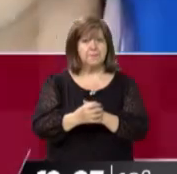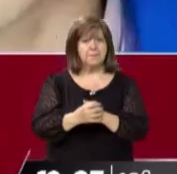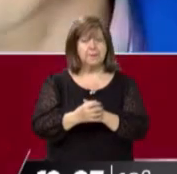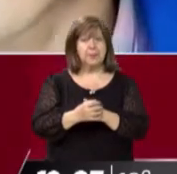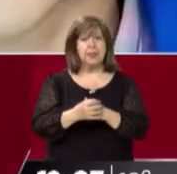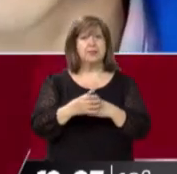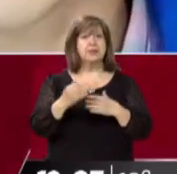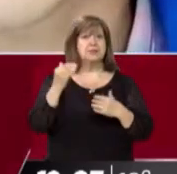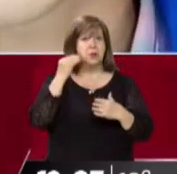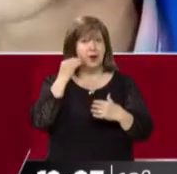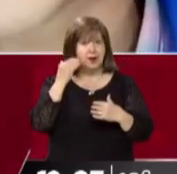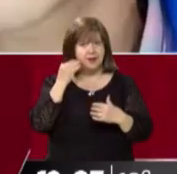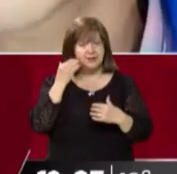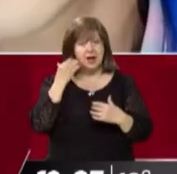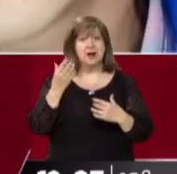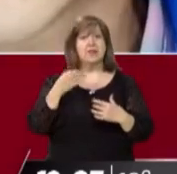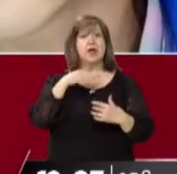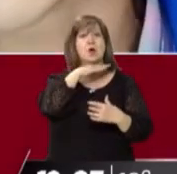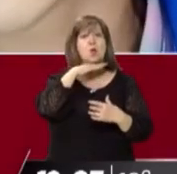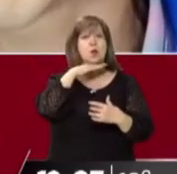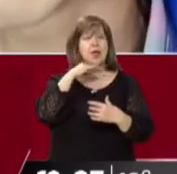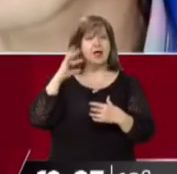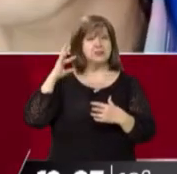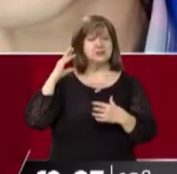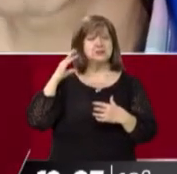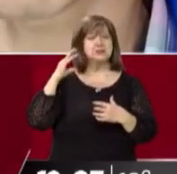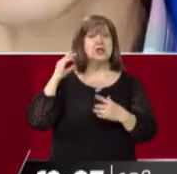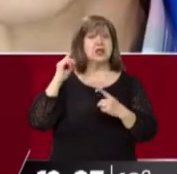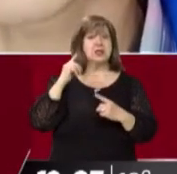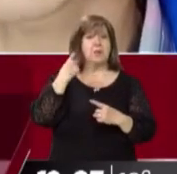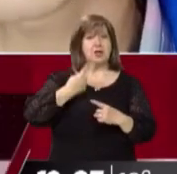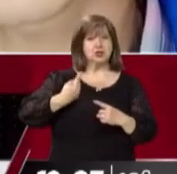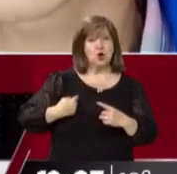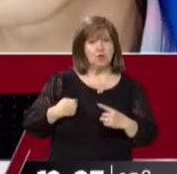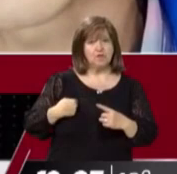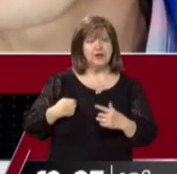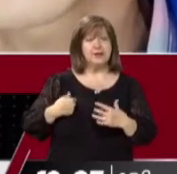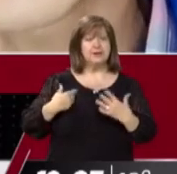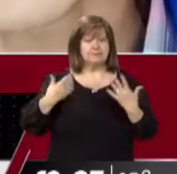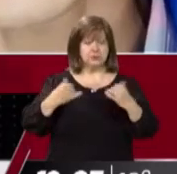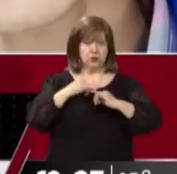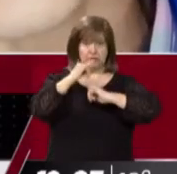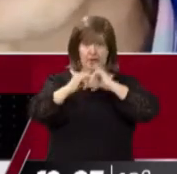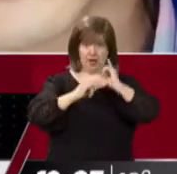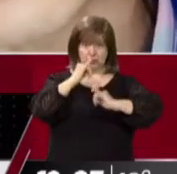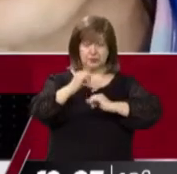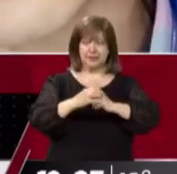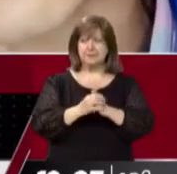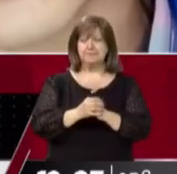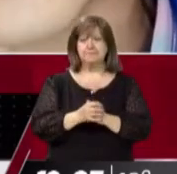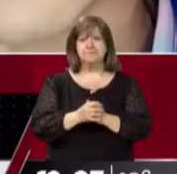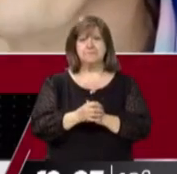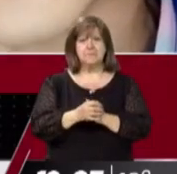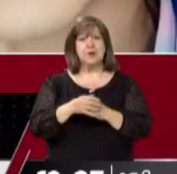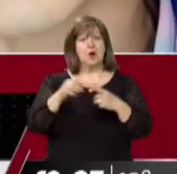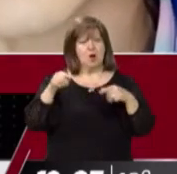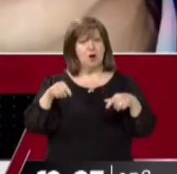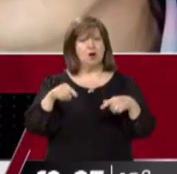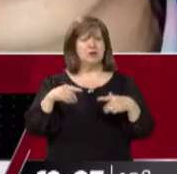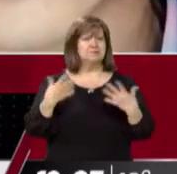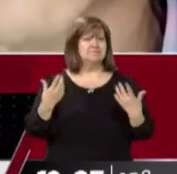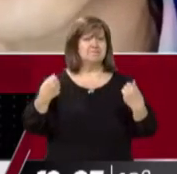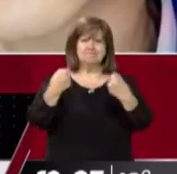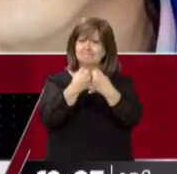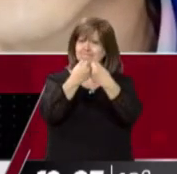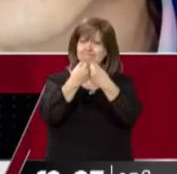están Julián y Sofía? Qué placer saludarlos y encontrarnos por lo menos con esta información en la jornada de este día. En este caso, bueno, una jornada o una tarde